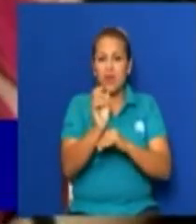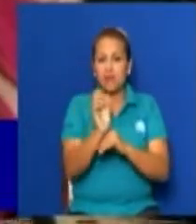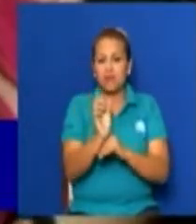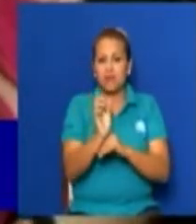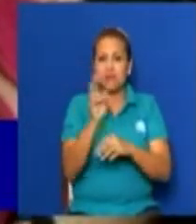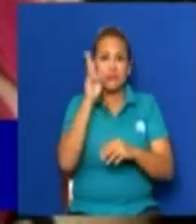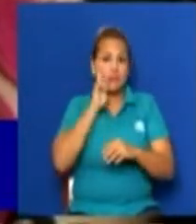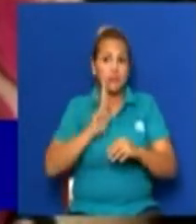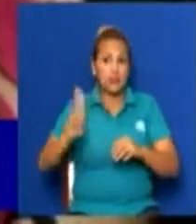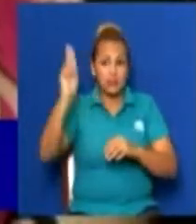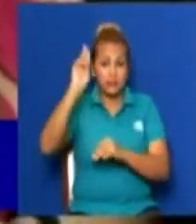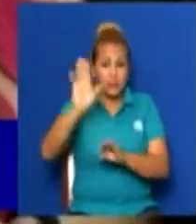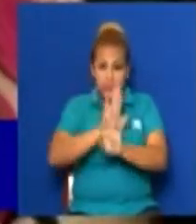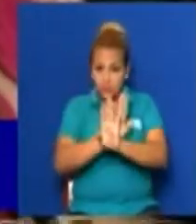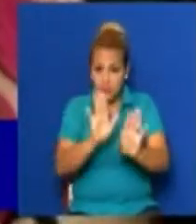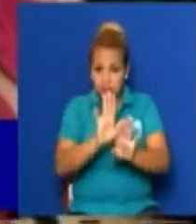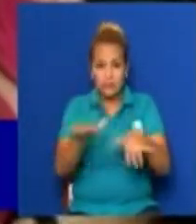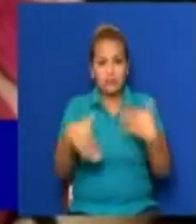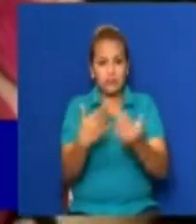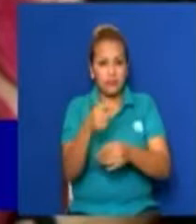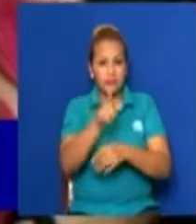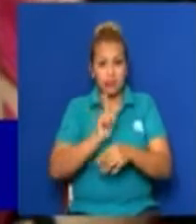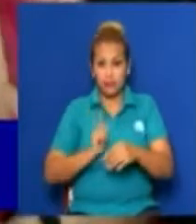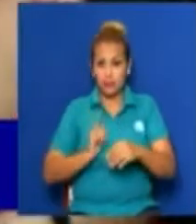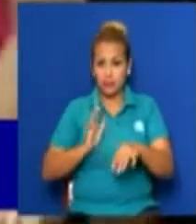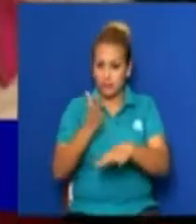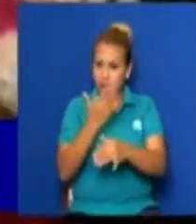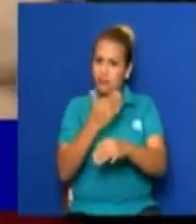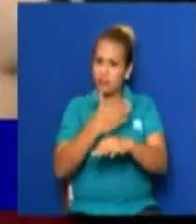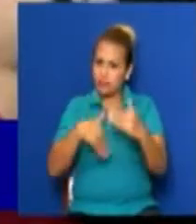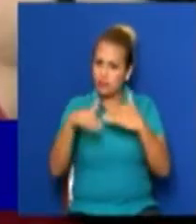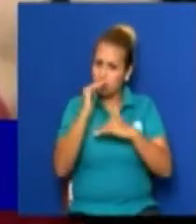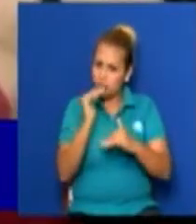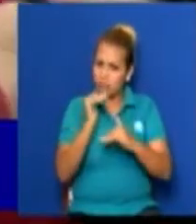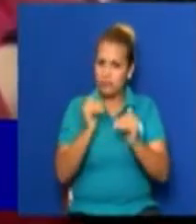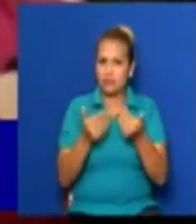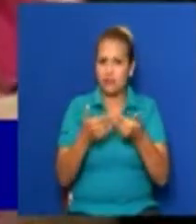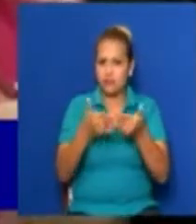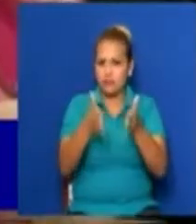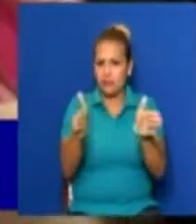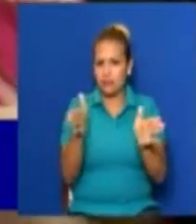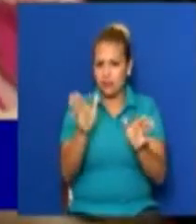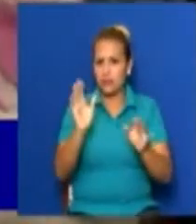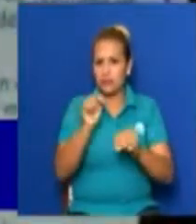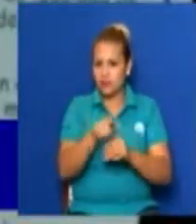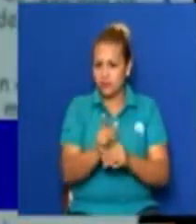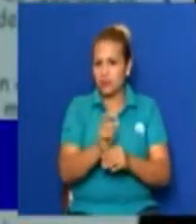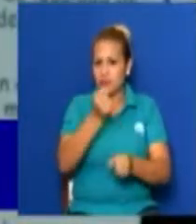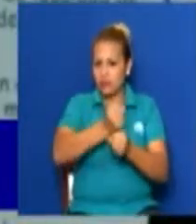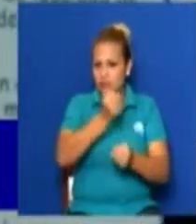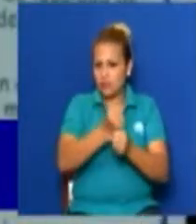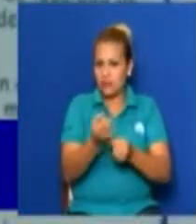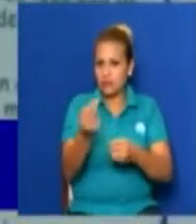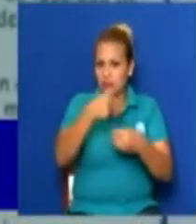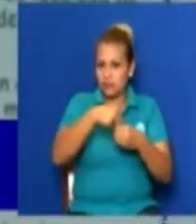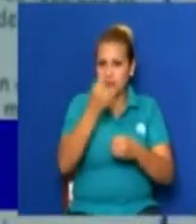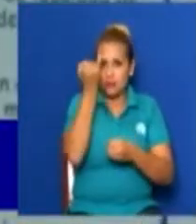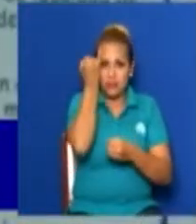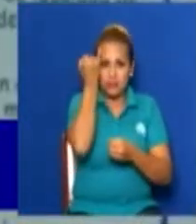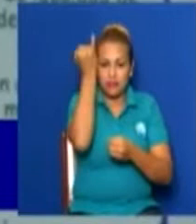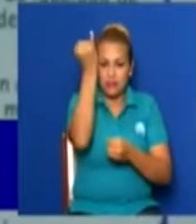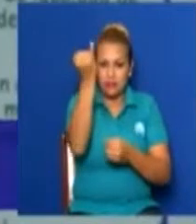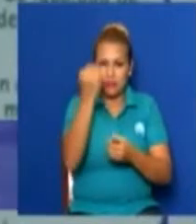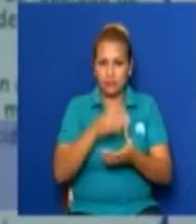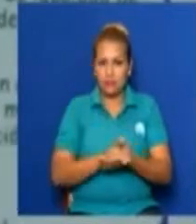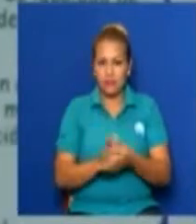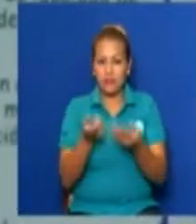estar dentro de la casa realizando las tareas de cuidado y las tareas no remuneradas.